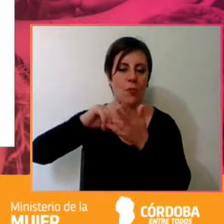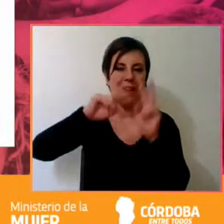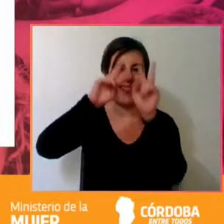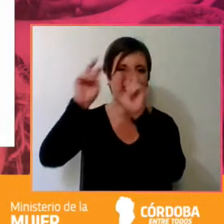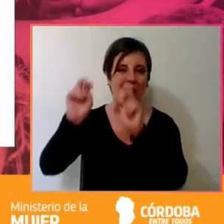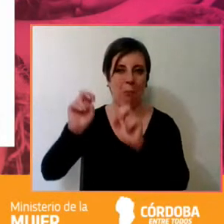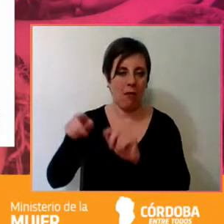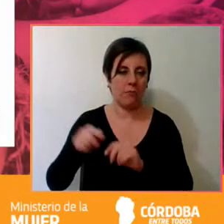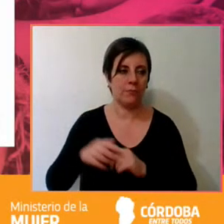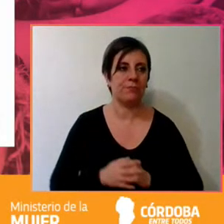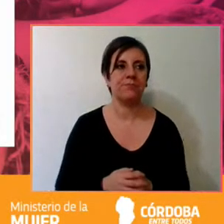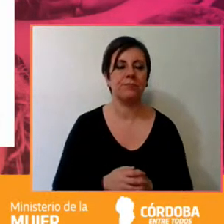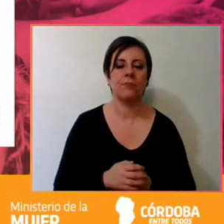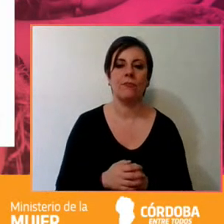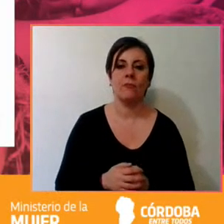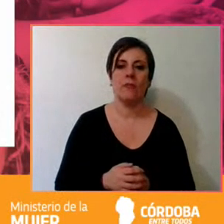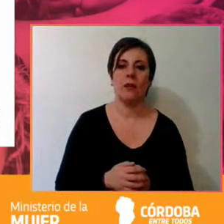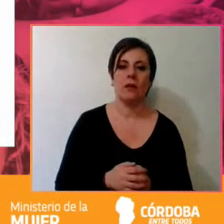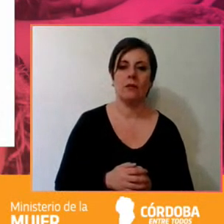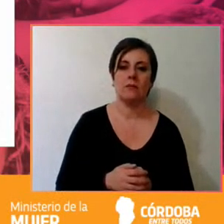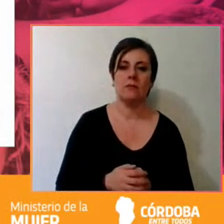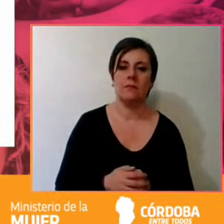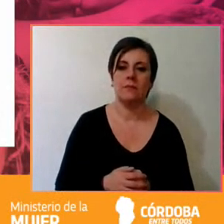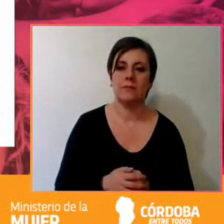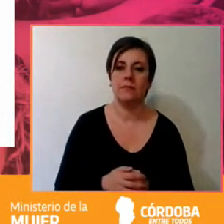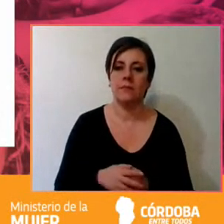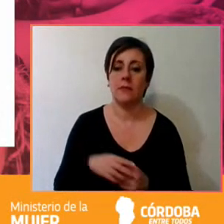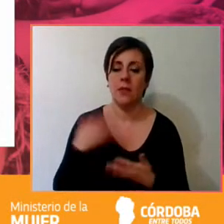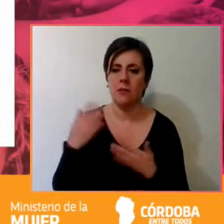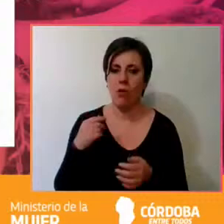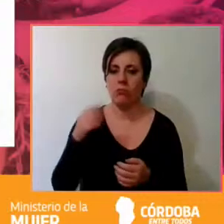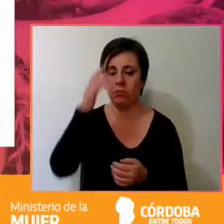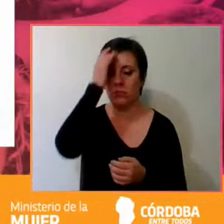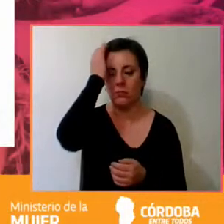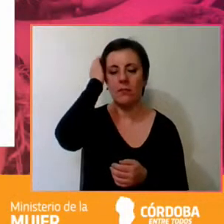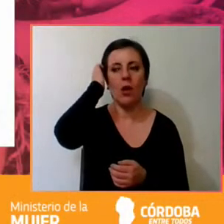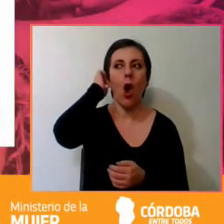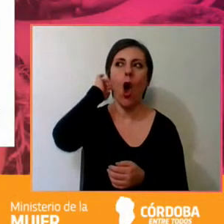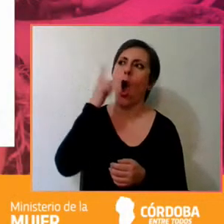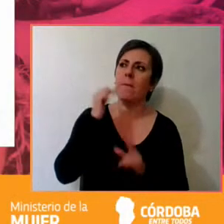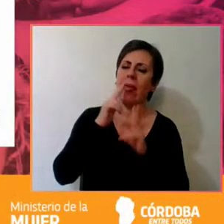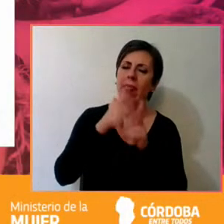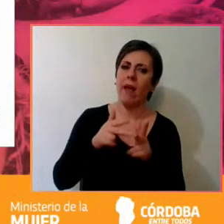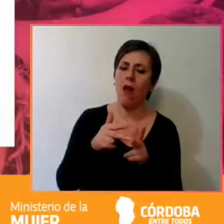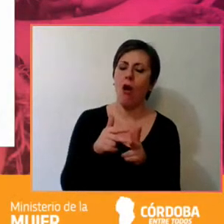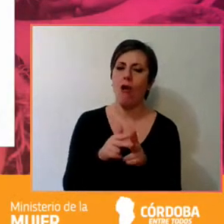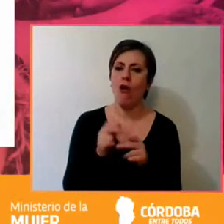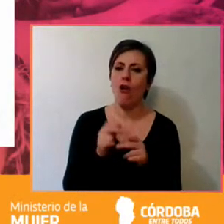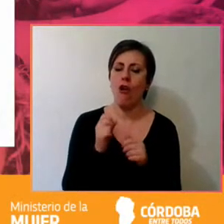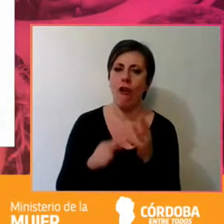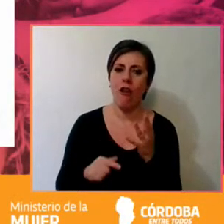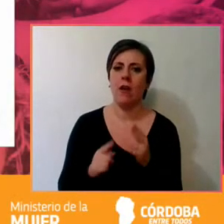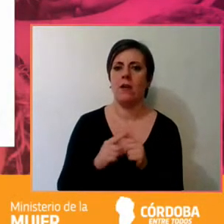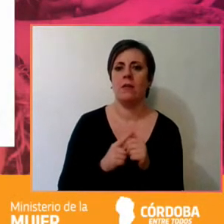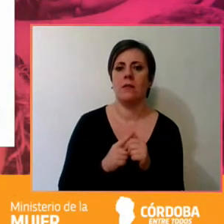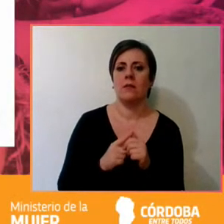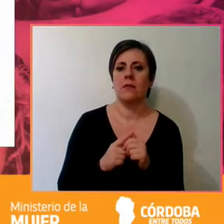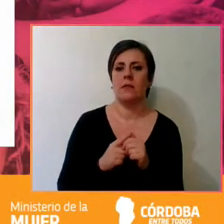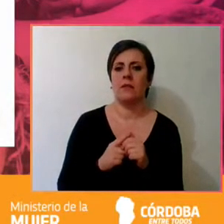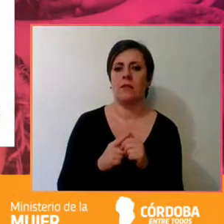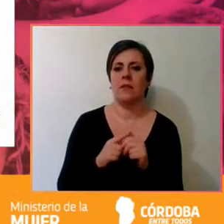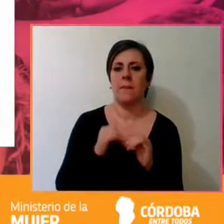determinado tema. Y cuando hicimos eso, entre las cosas que los hombres dijeron fue, estos mensajes nos gusta